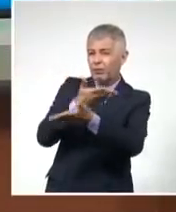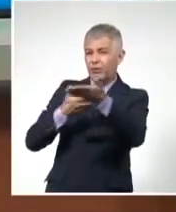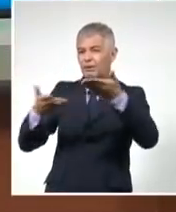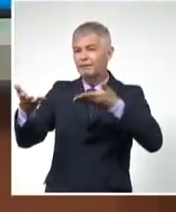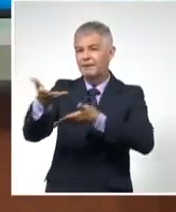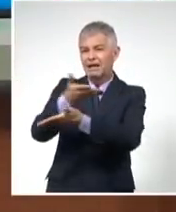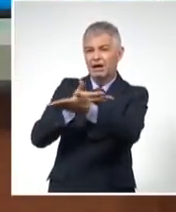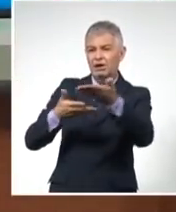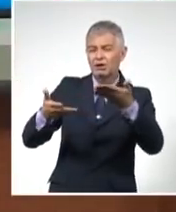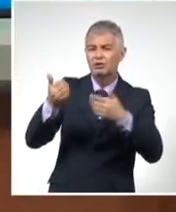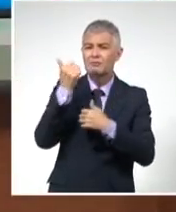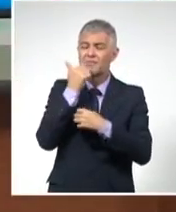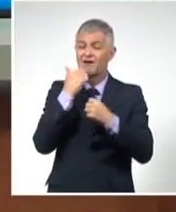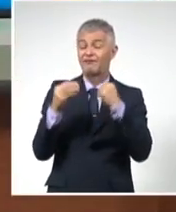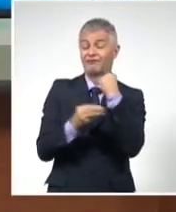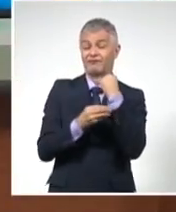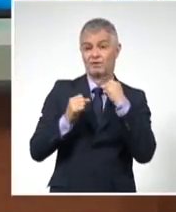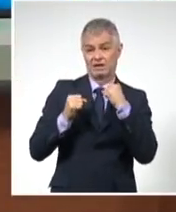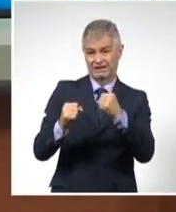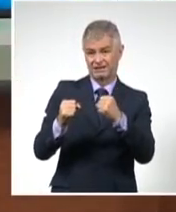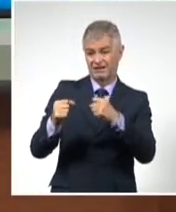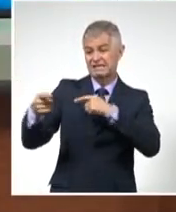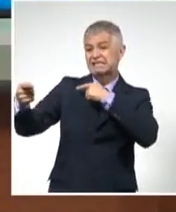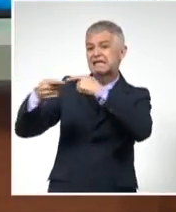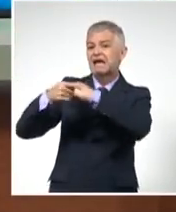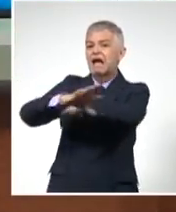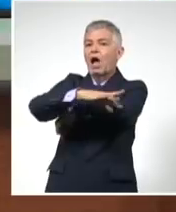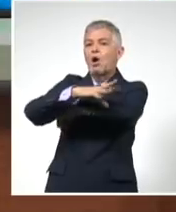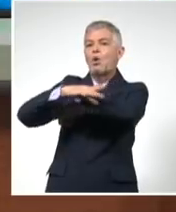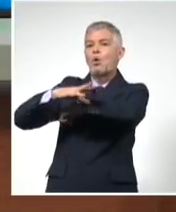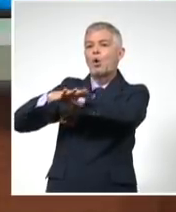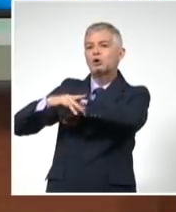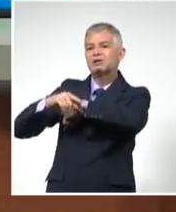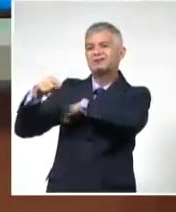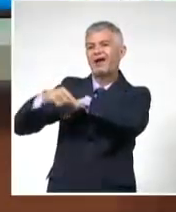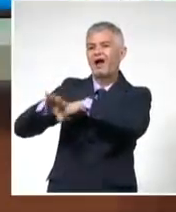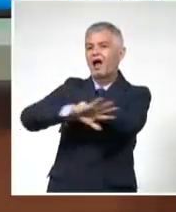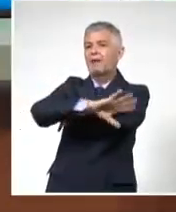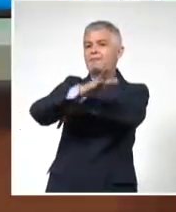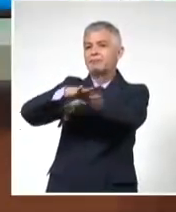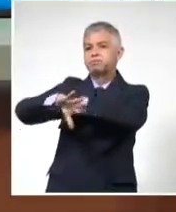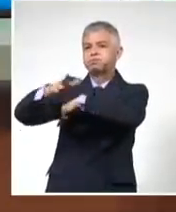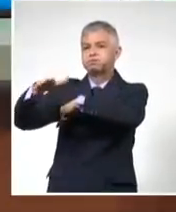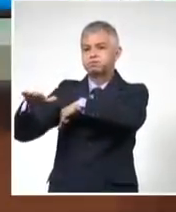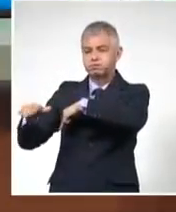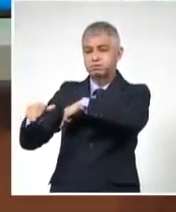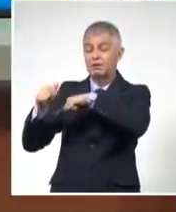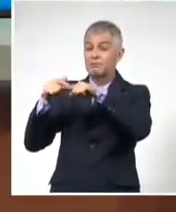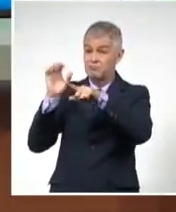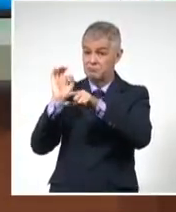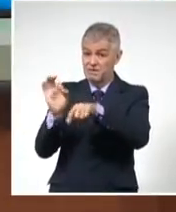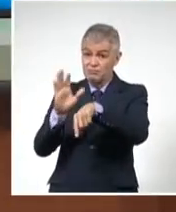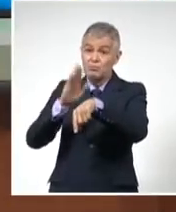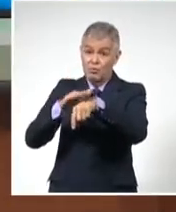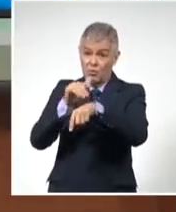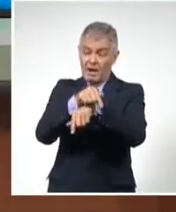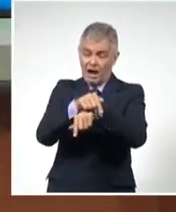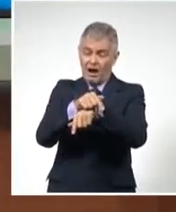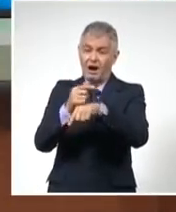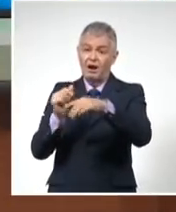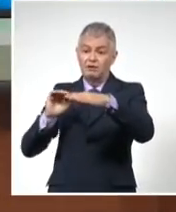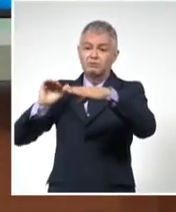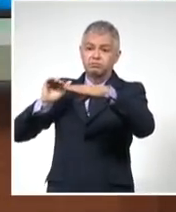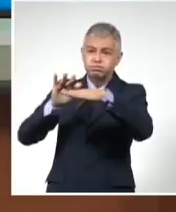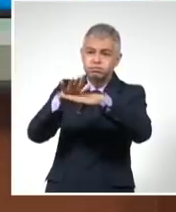esta forma sobre la costa y con ellos las marejadas. Por eso es que se van a producir las inundaciones costeras en las